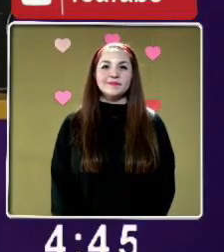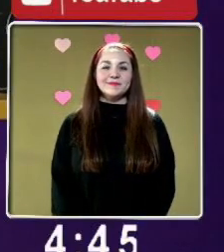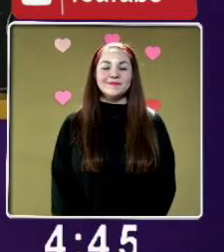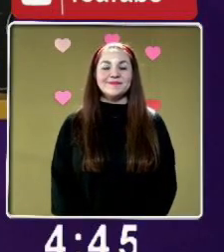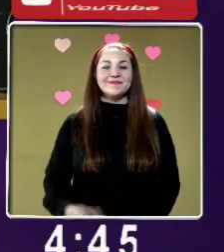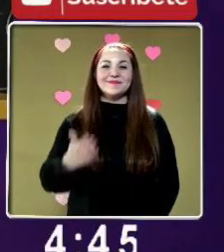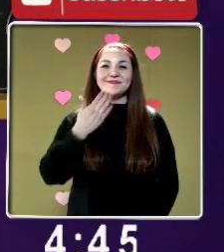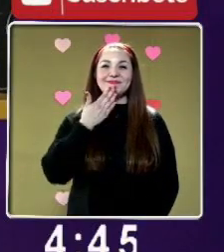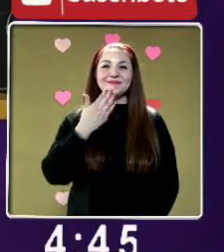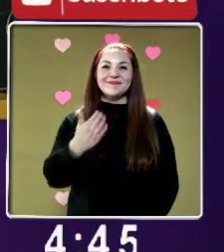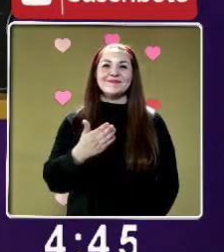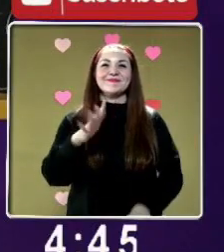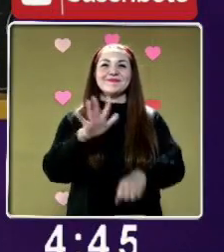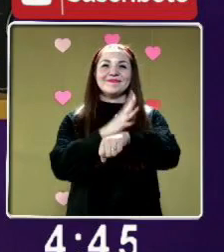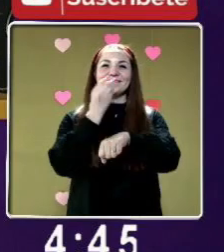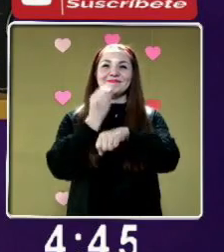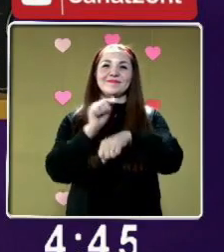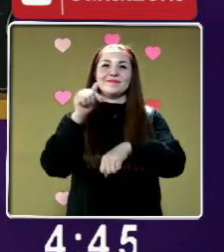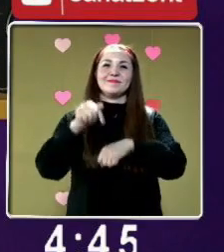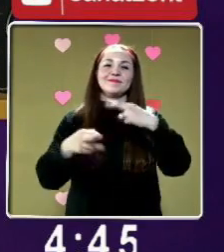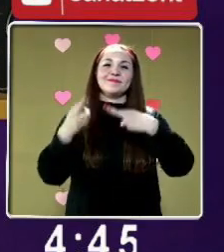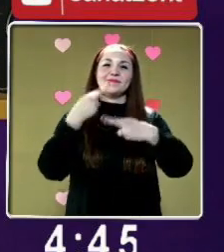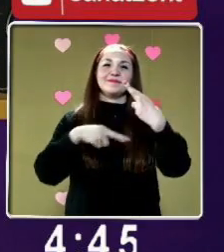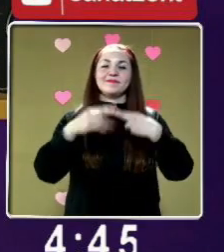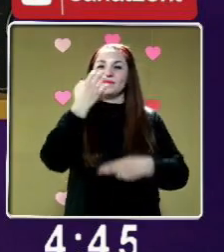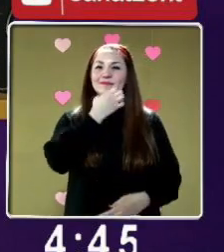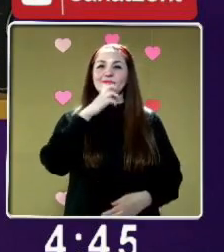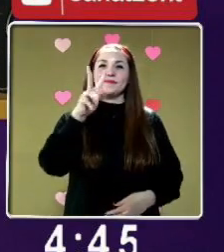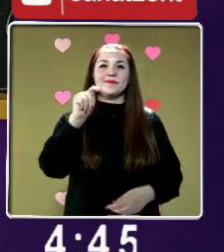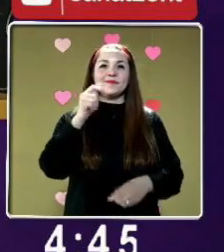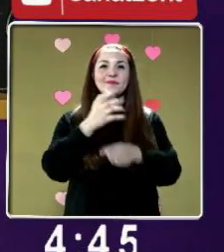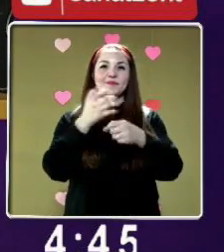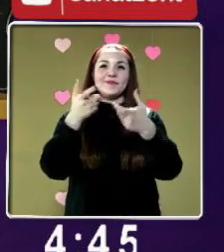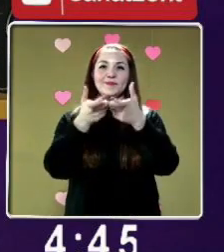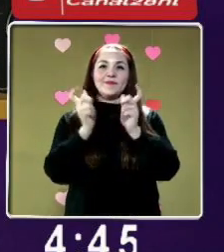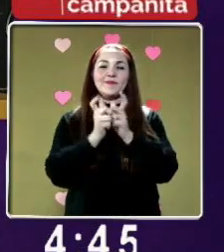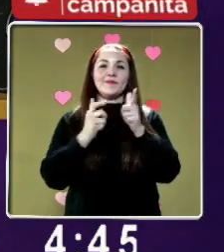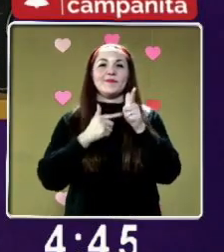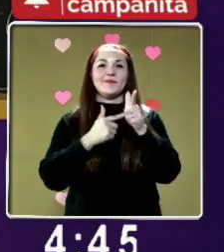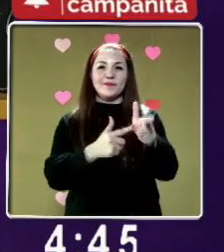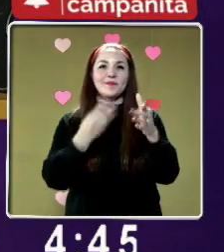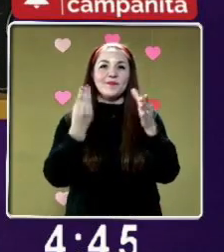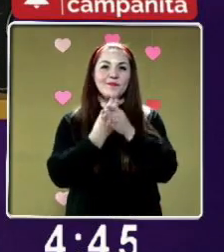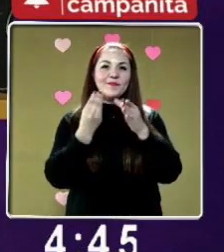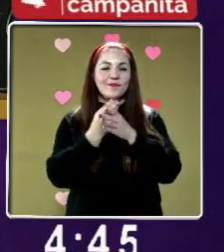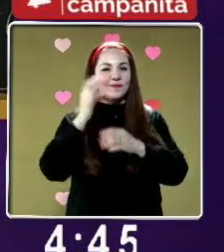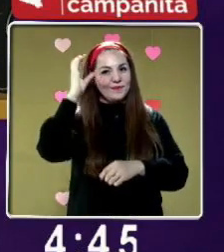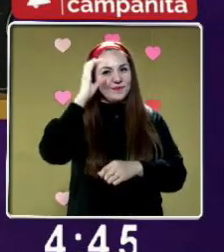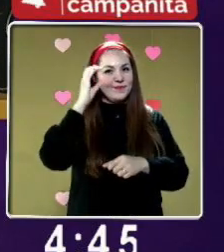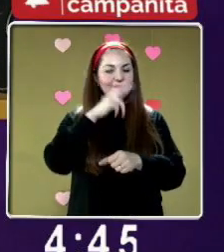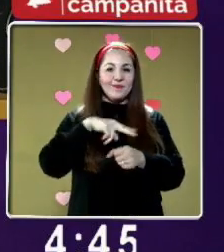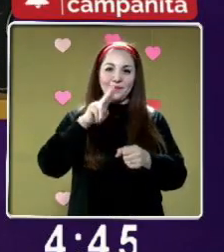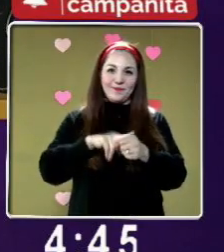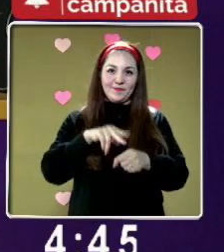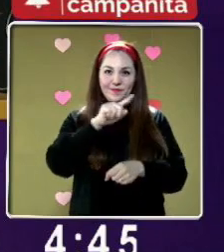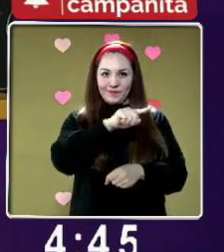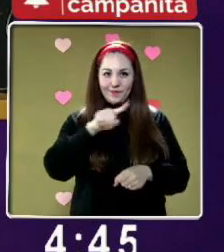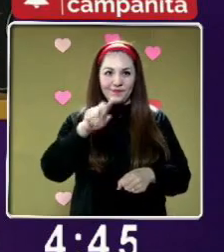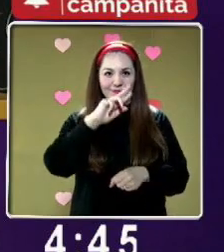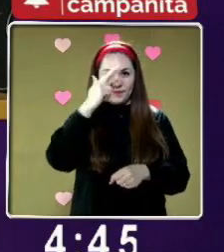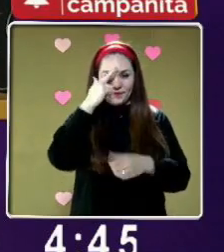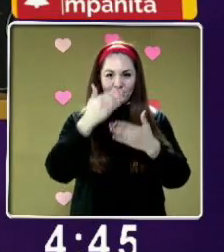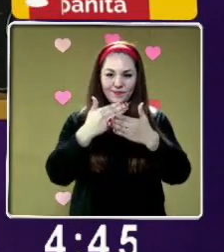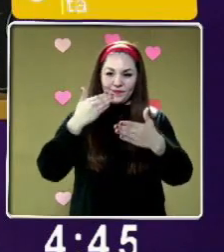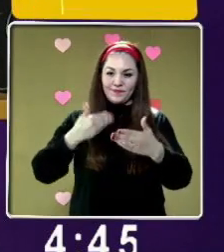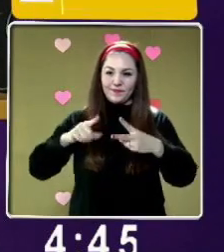Ok, ya estamos nuevamente, regresamos a Escuela TV, quinto grado, para continuar en nuestra clase de ciencias. ¿Y te acuerdas que al inicio del programa te había